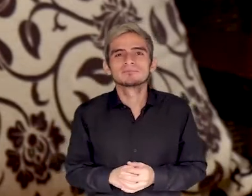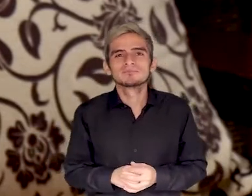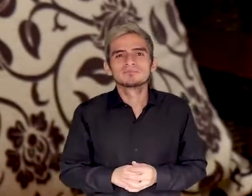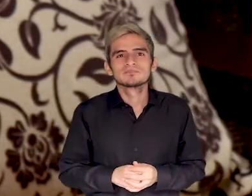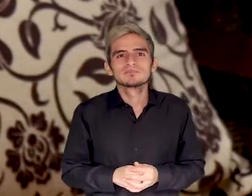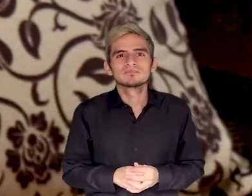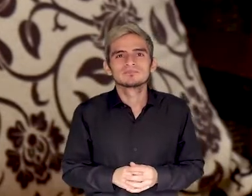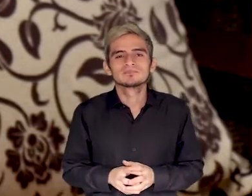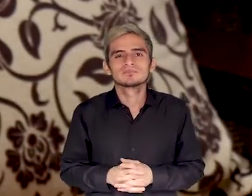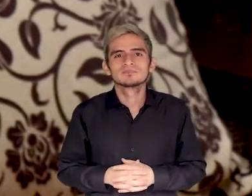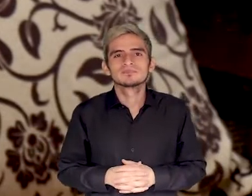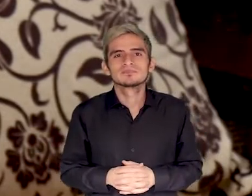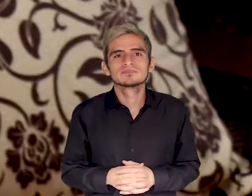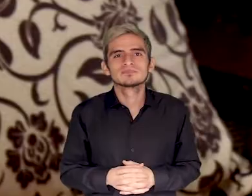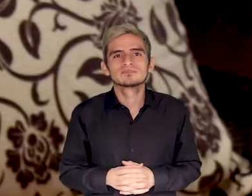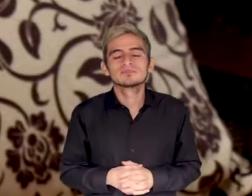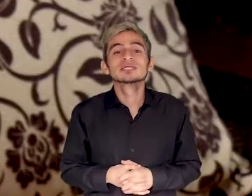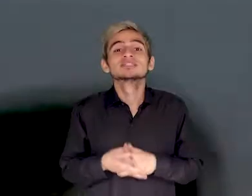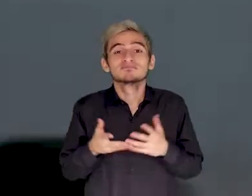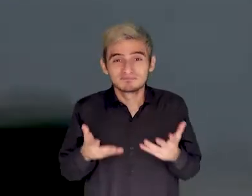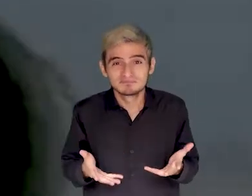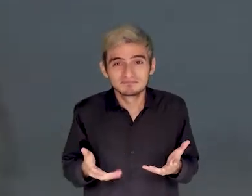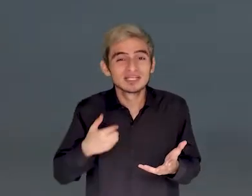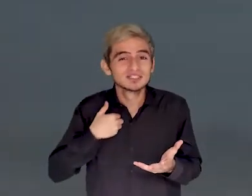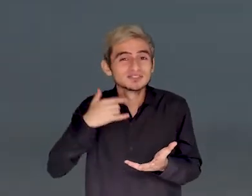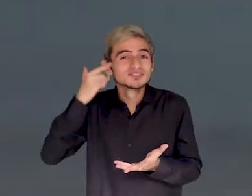La película de ella, El Piano.